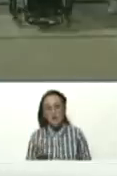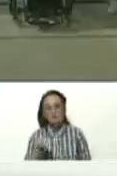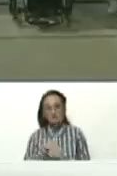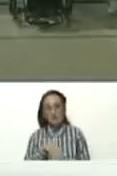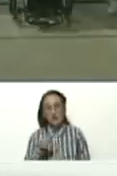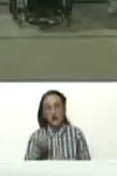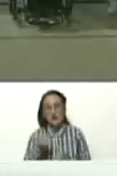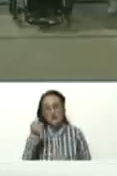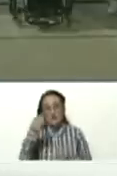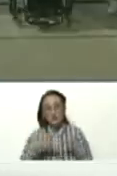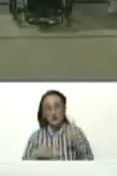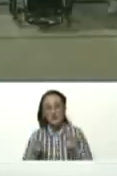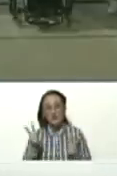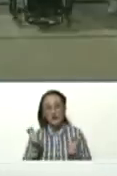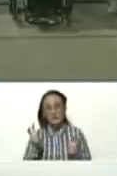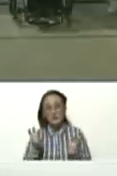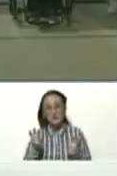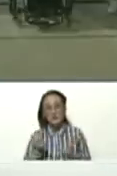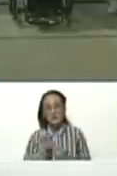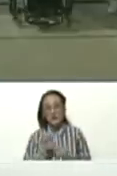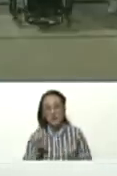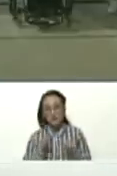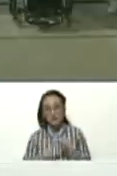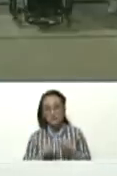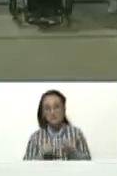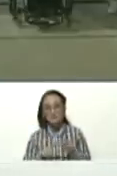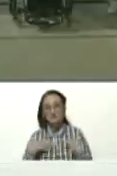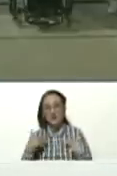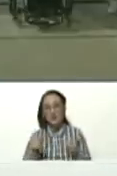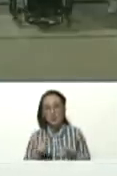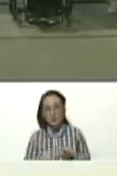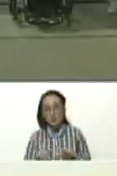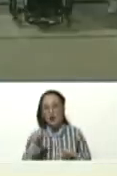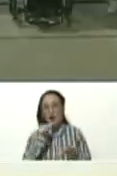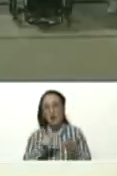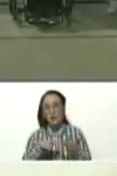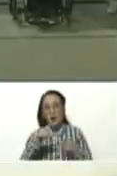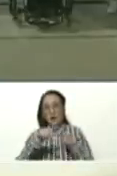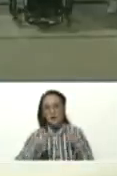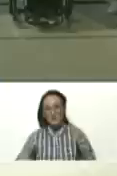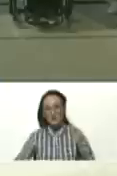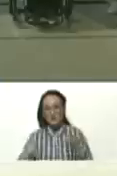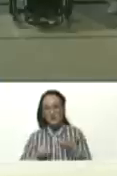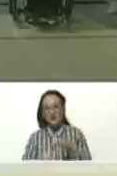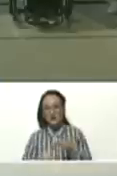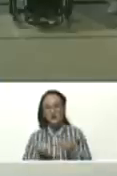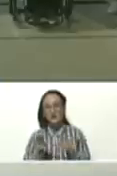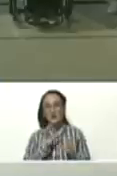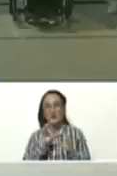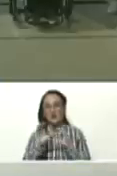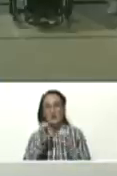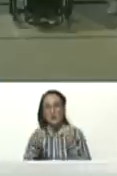temas: educación, salud, agua, electricidad, telecomunicaciones,